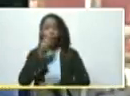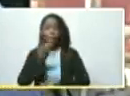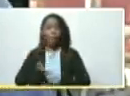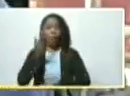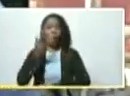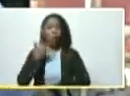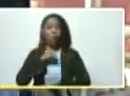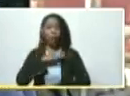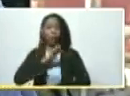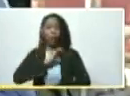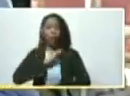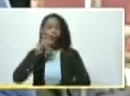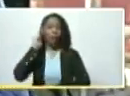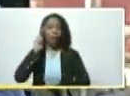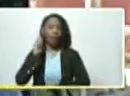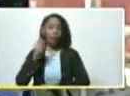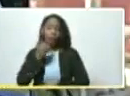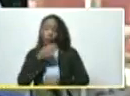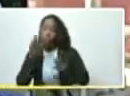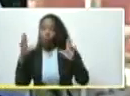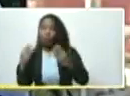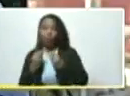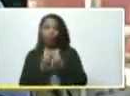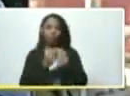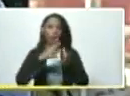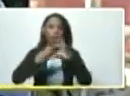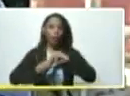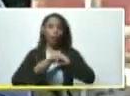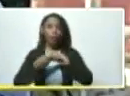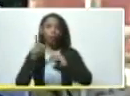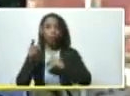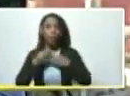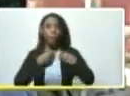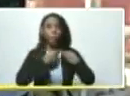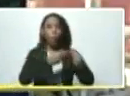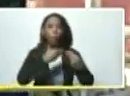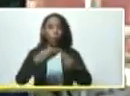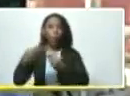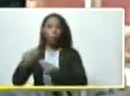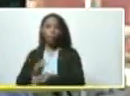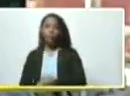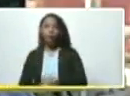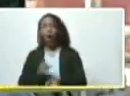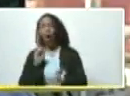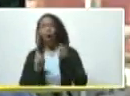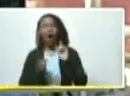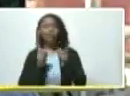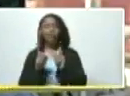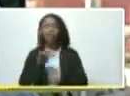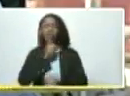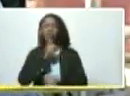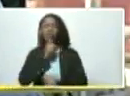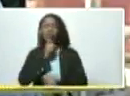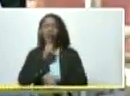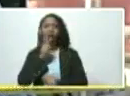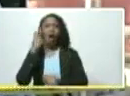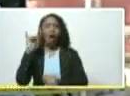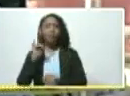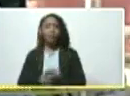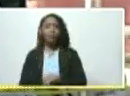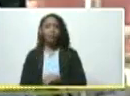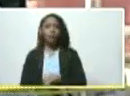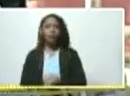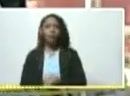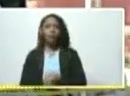nuestra tarea, y bueno, y acompañar también a los CLAP en su distribución. Bueno, ese déficit lo tenemos en la soya y en